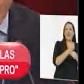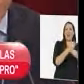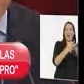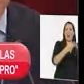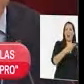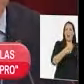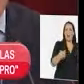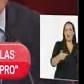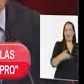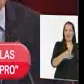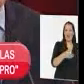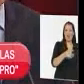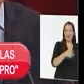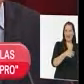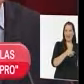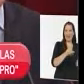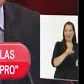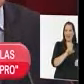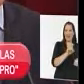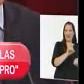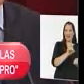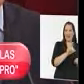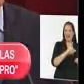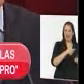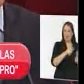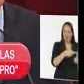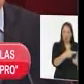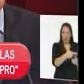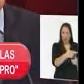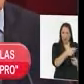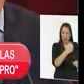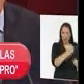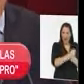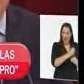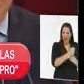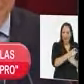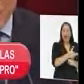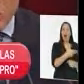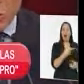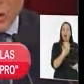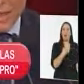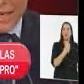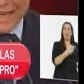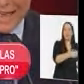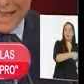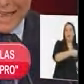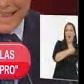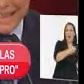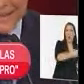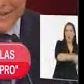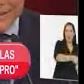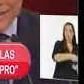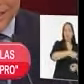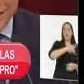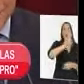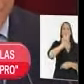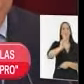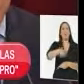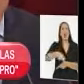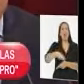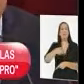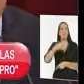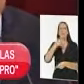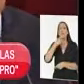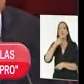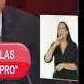las elecciones, ¿no atenta contra eso? ¿Cómo crees que va a ser este año en el Parlamento? ¿No crees que quizás va a estar supeditado a las elecciones y entonces empiece a funcionar quizás sin